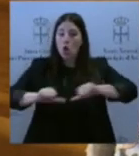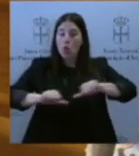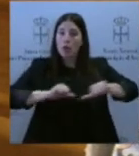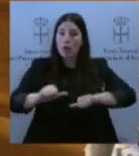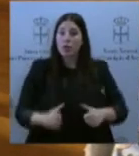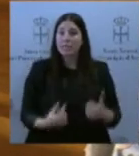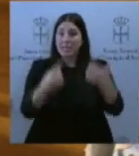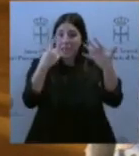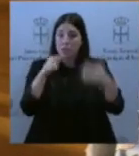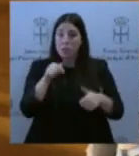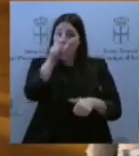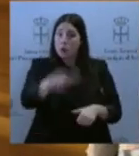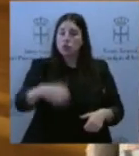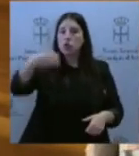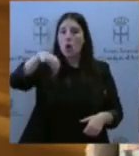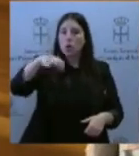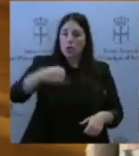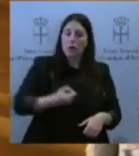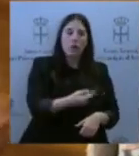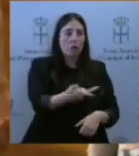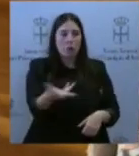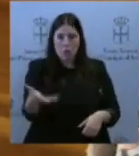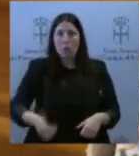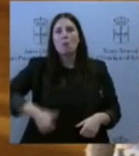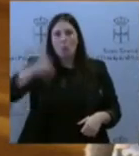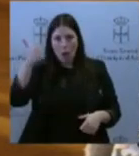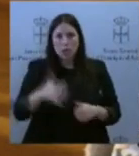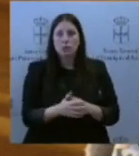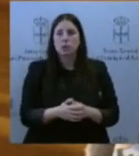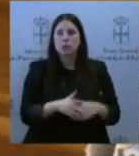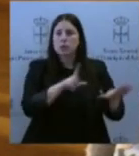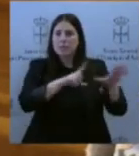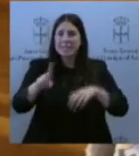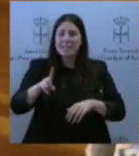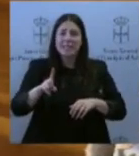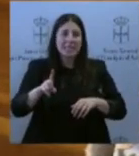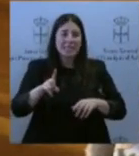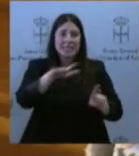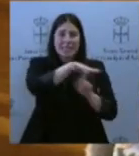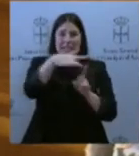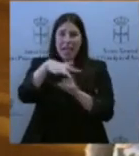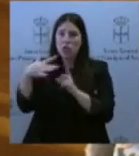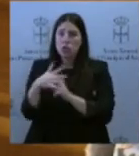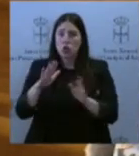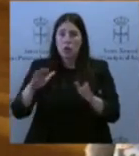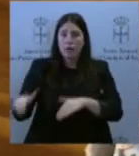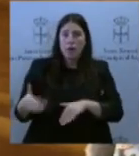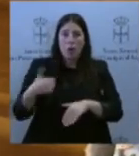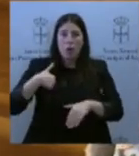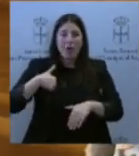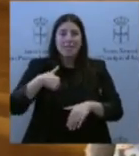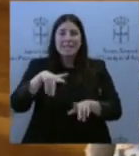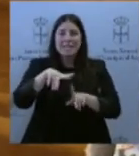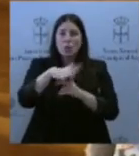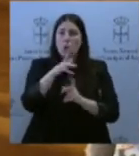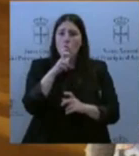67 casos que telegráficamente esconden un drama detrás de todos ellos. En oftalmología, como el caso